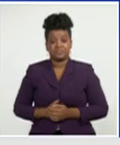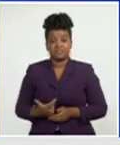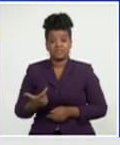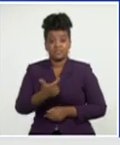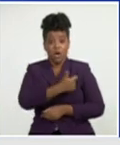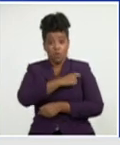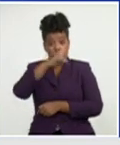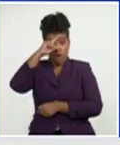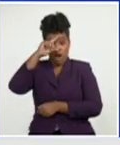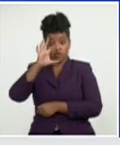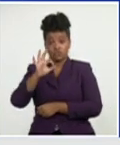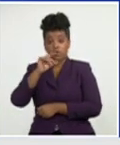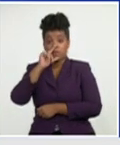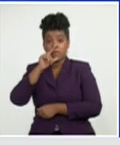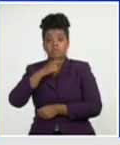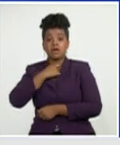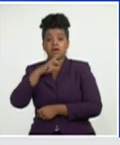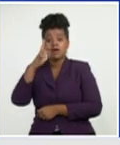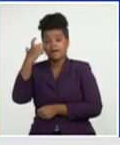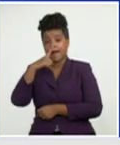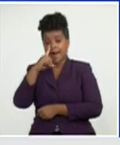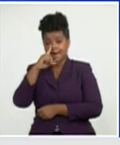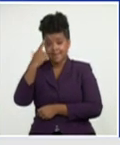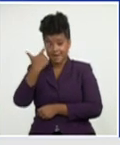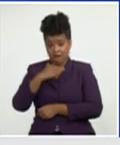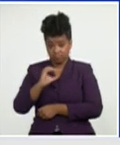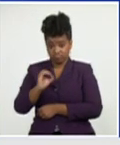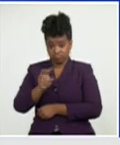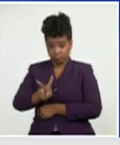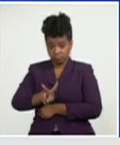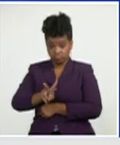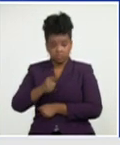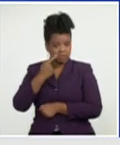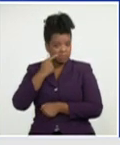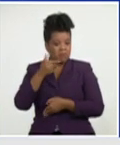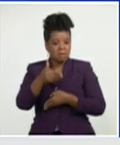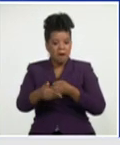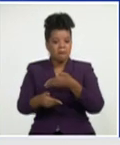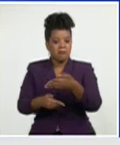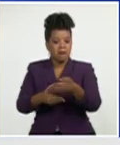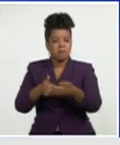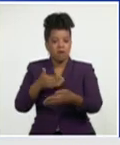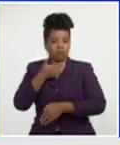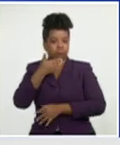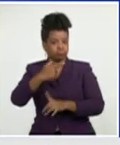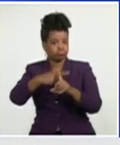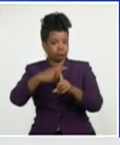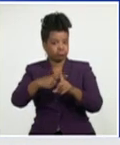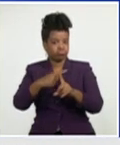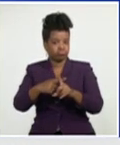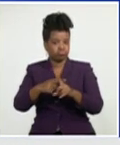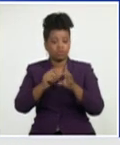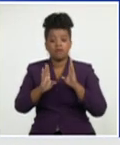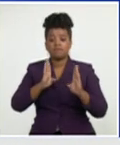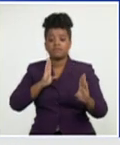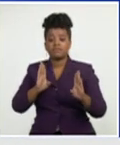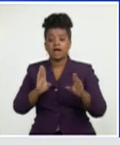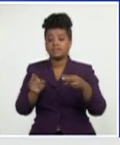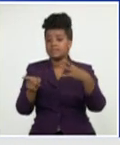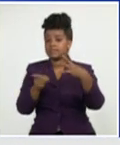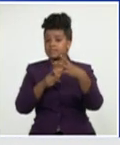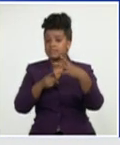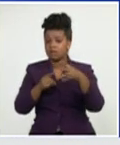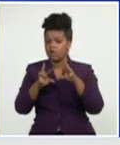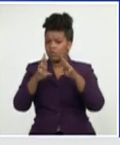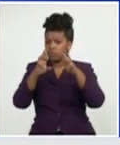con muy buen paso, muy buen ritmo, en ensayos ya, fase 3, ensayos clínicos fase 3, y con buenos